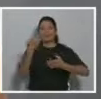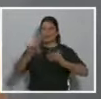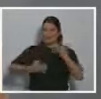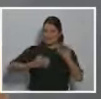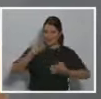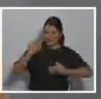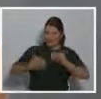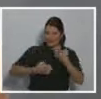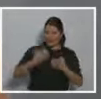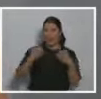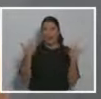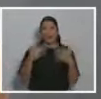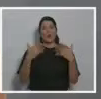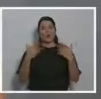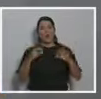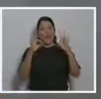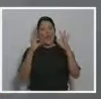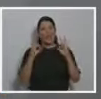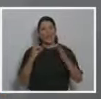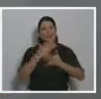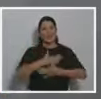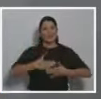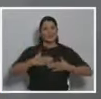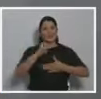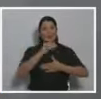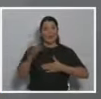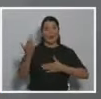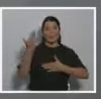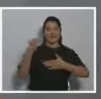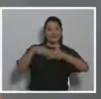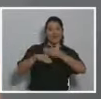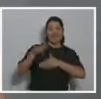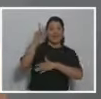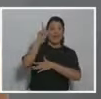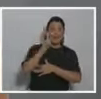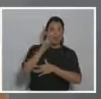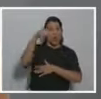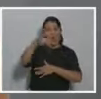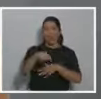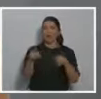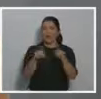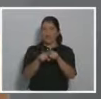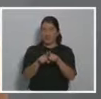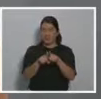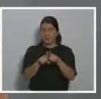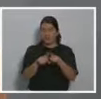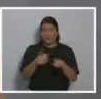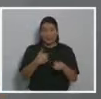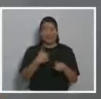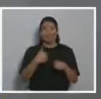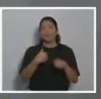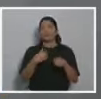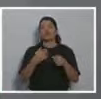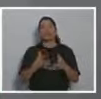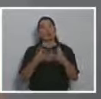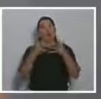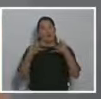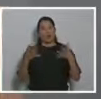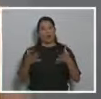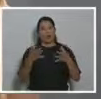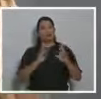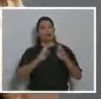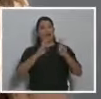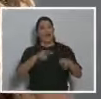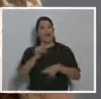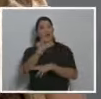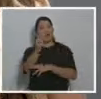emociones. Qué bien la pasamos la semana pasada en Limón. Hoy también traemos con un gran premio en la Rueda de la Fortuna de 10